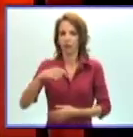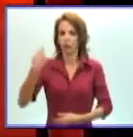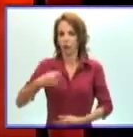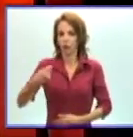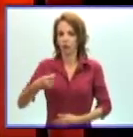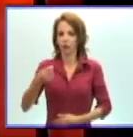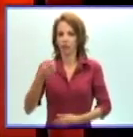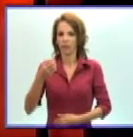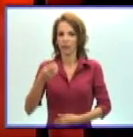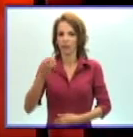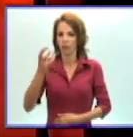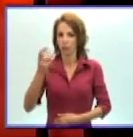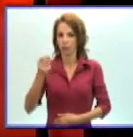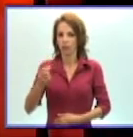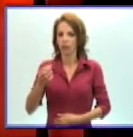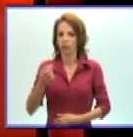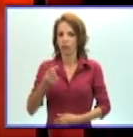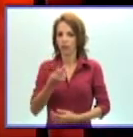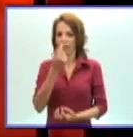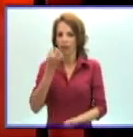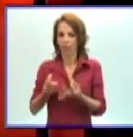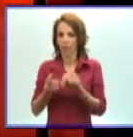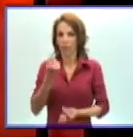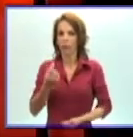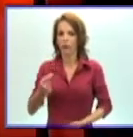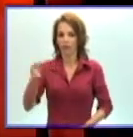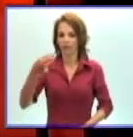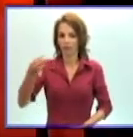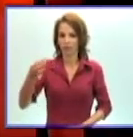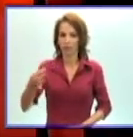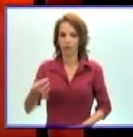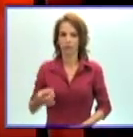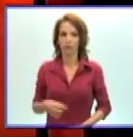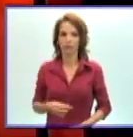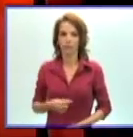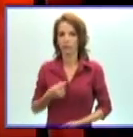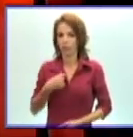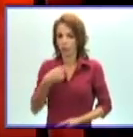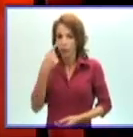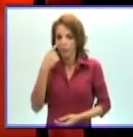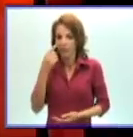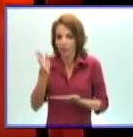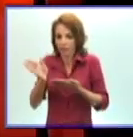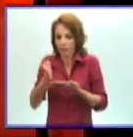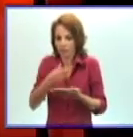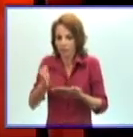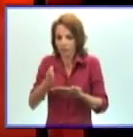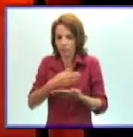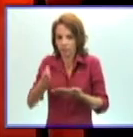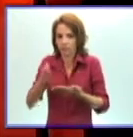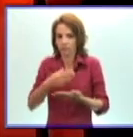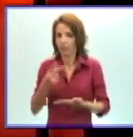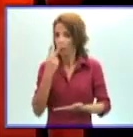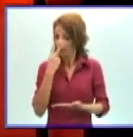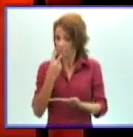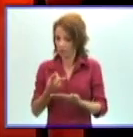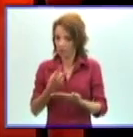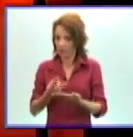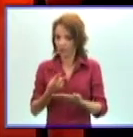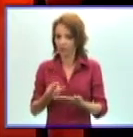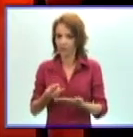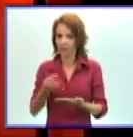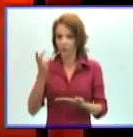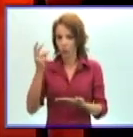las hojas, cada una de ellas. Yo simplemente miré las hojas enumeradas, dividí entre dos y después las que no están enumeradas las